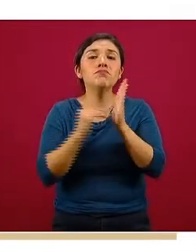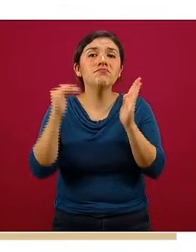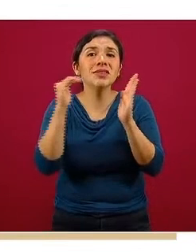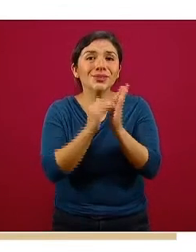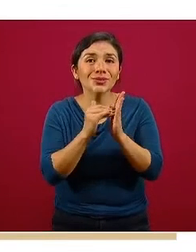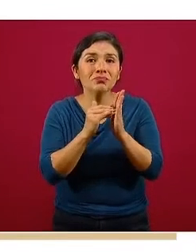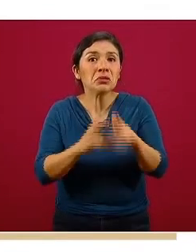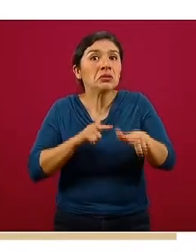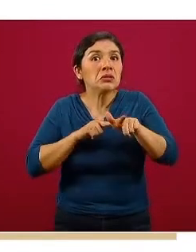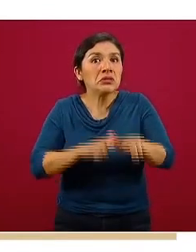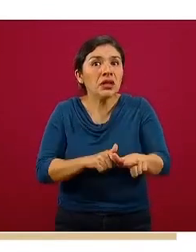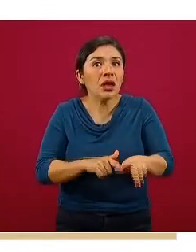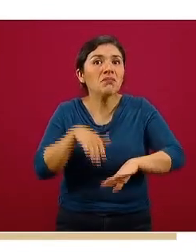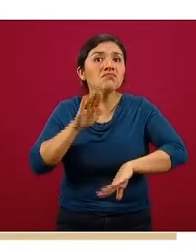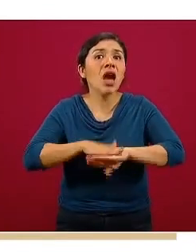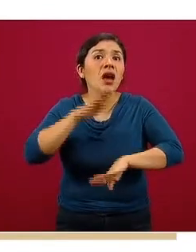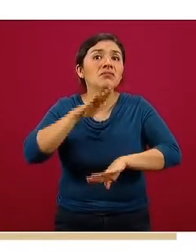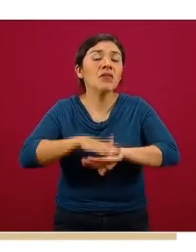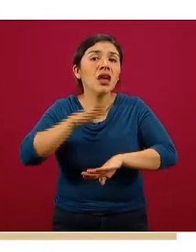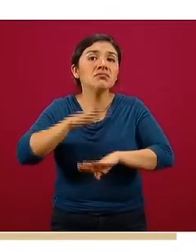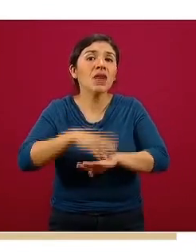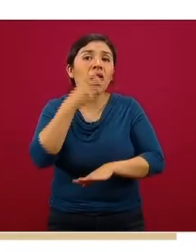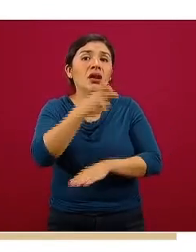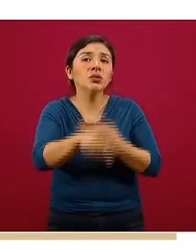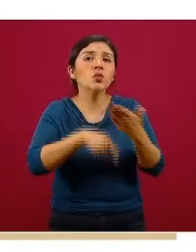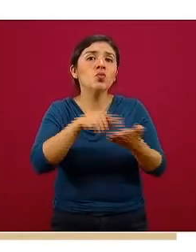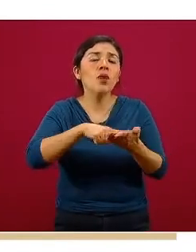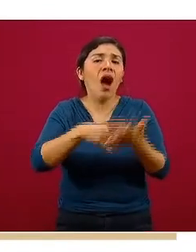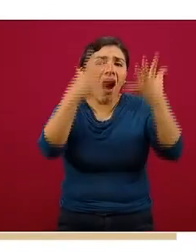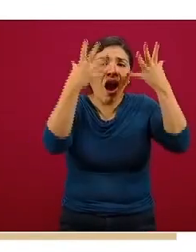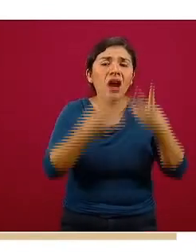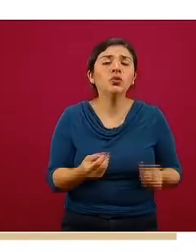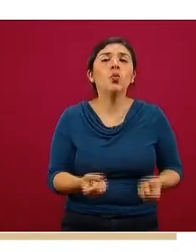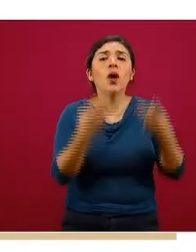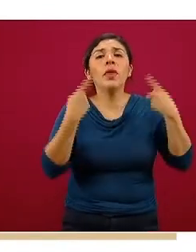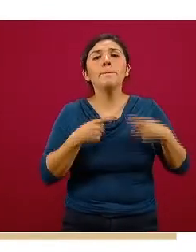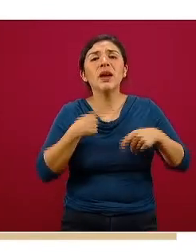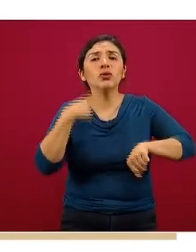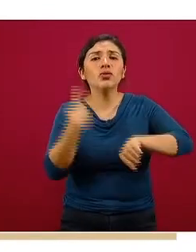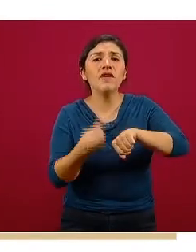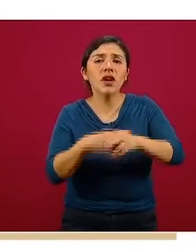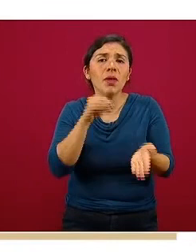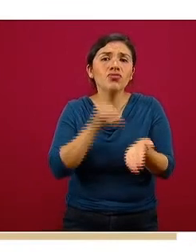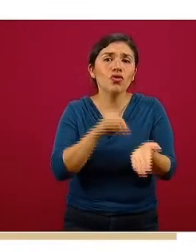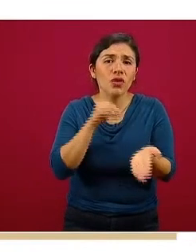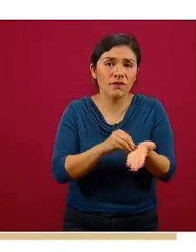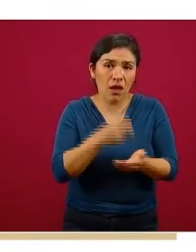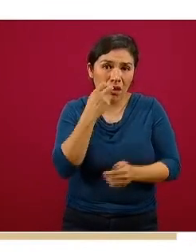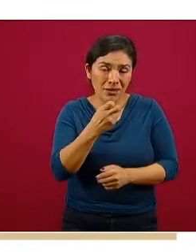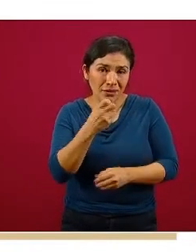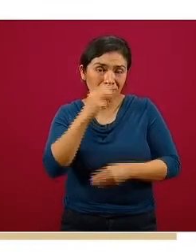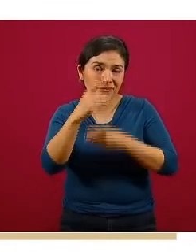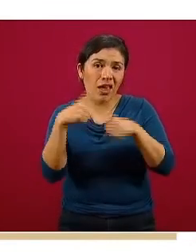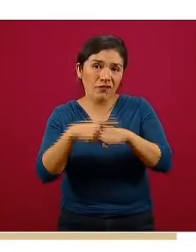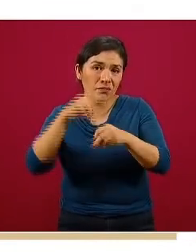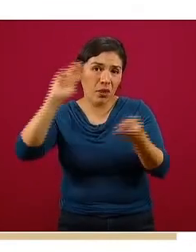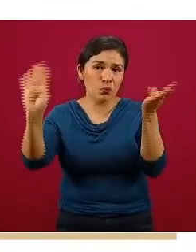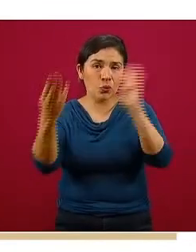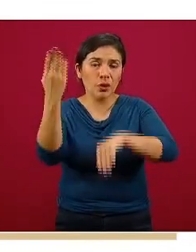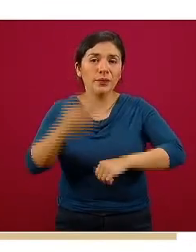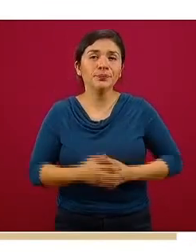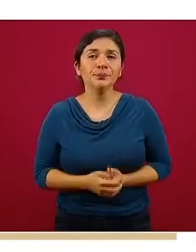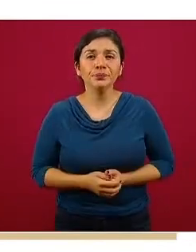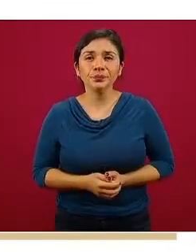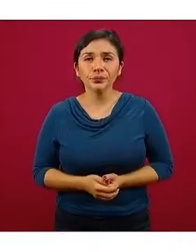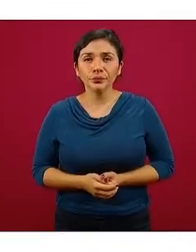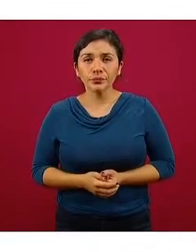y continúa siendo lógicamente la región con la mayor cantidad de casos activos de la pandemia mundial. Veamos la